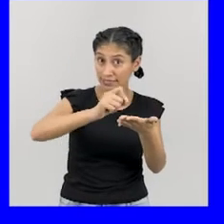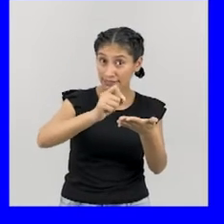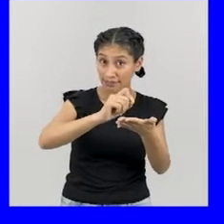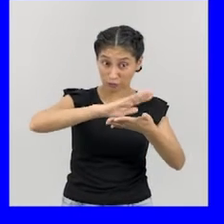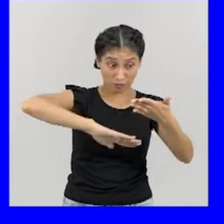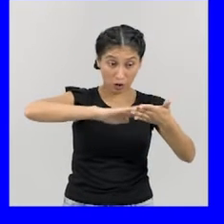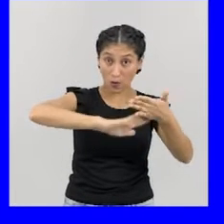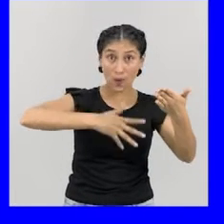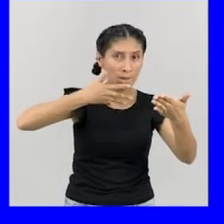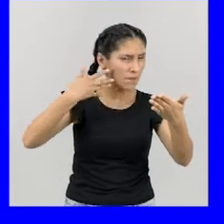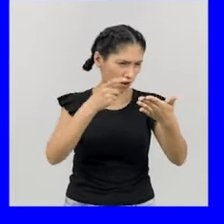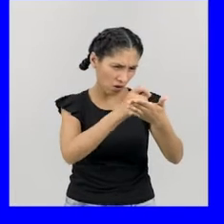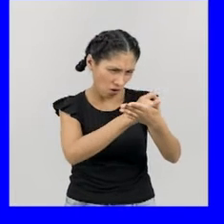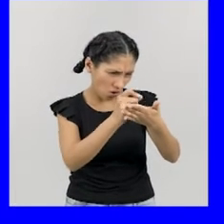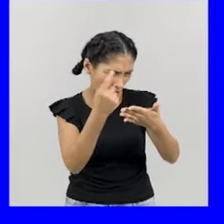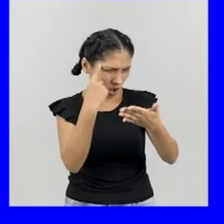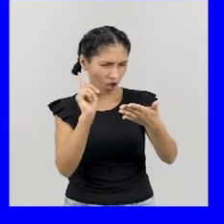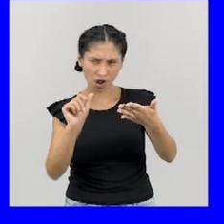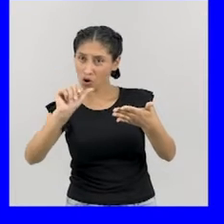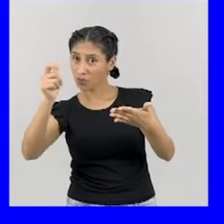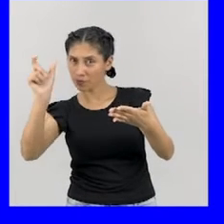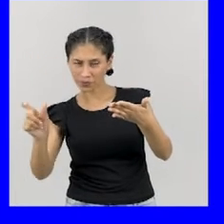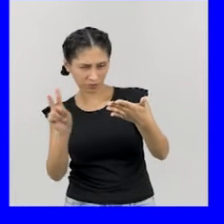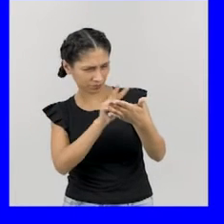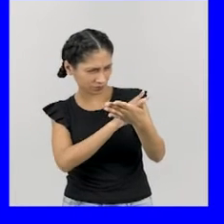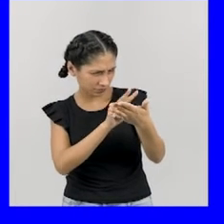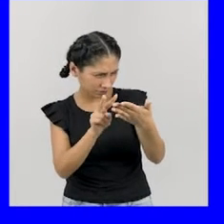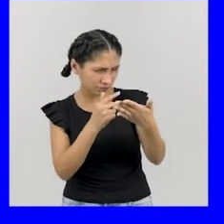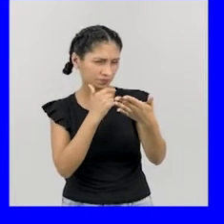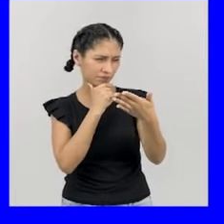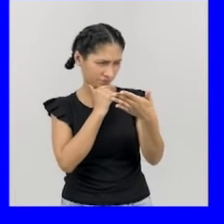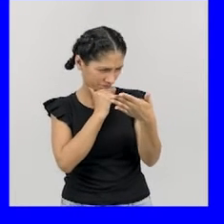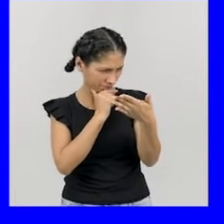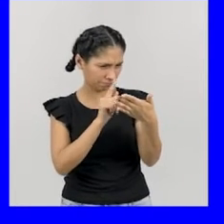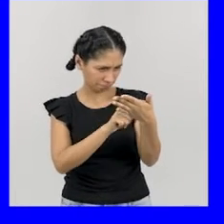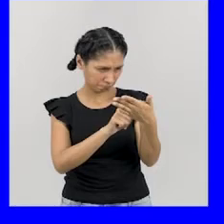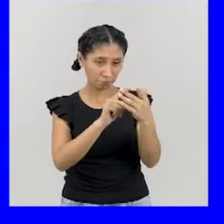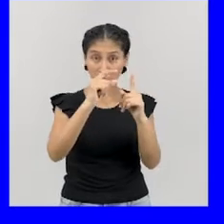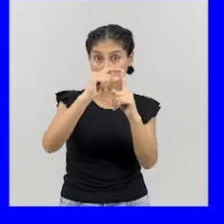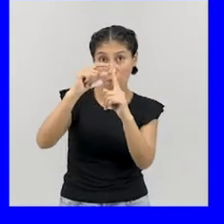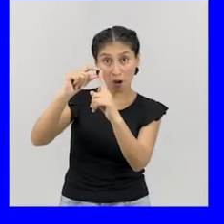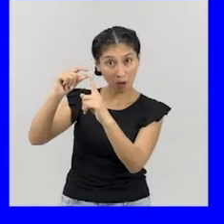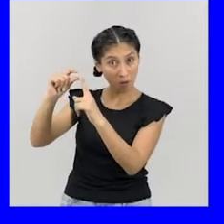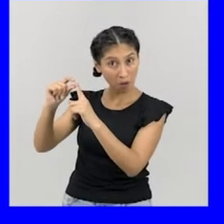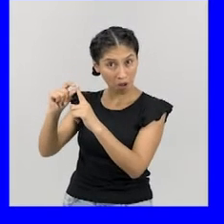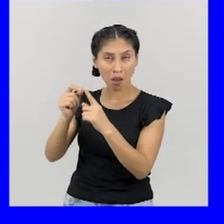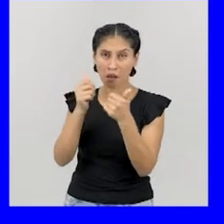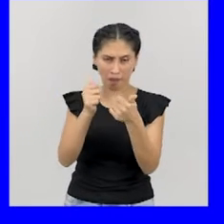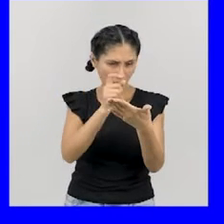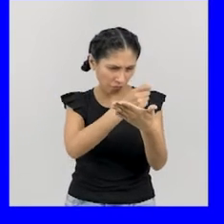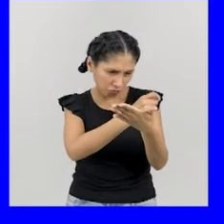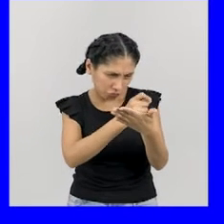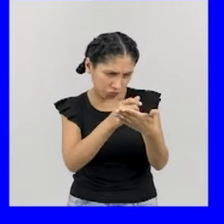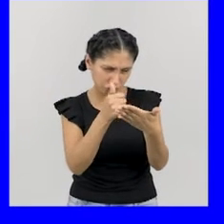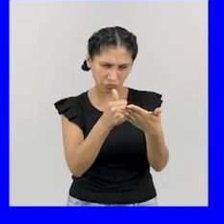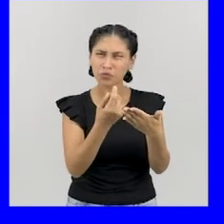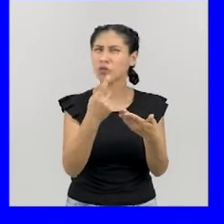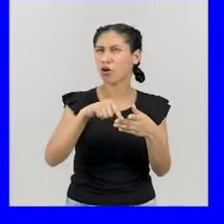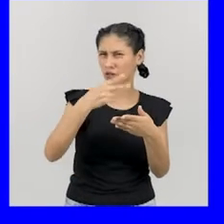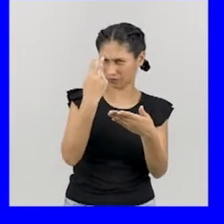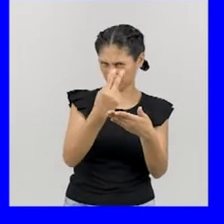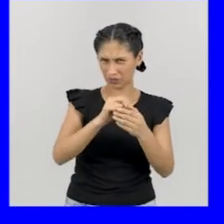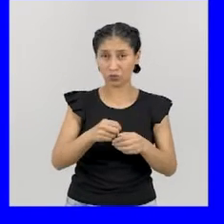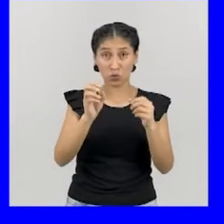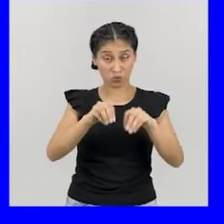blanco para que tenga legibilidad gráfica y oriente la lectura. Los aspectos en los que es necesario poner cuidado